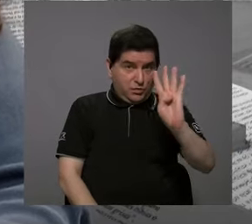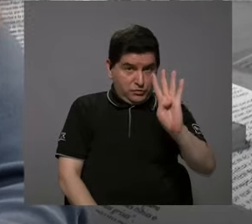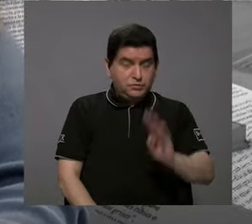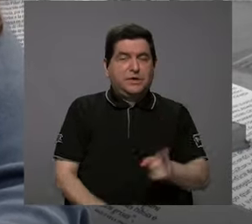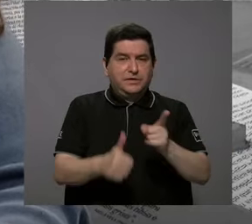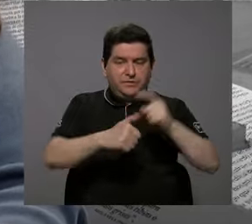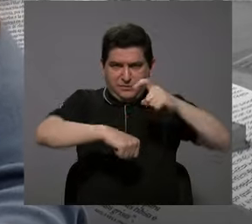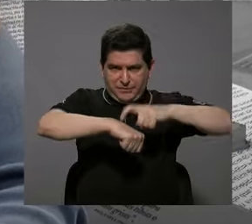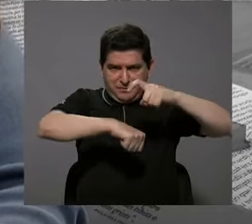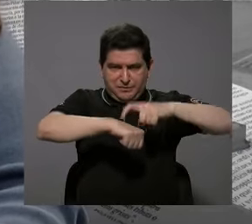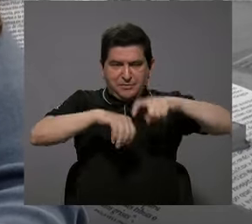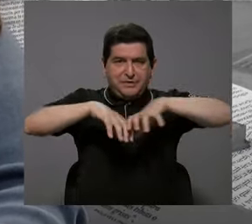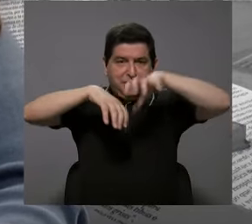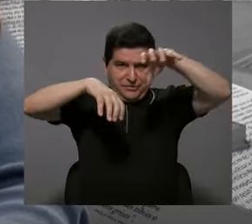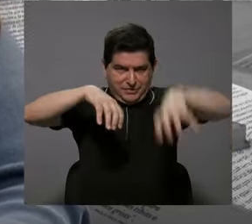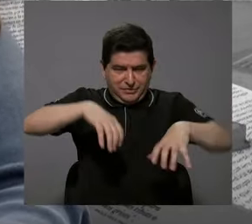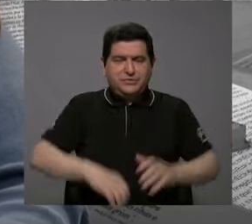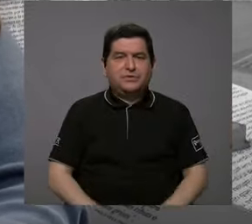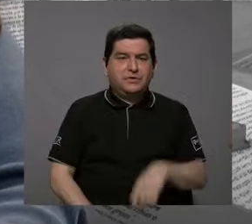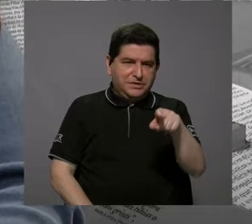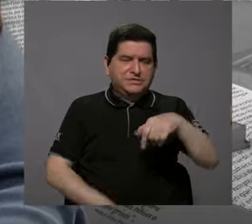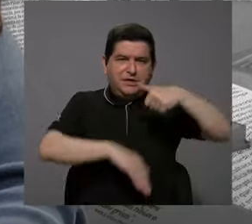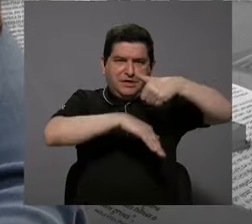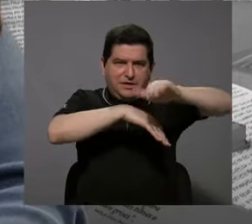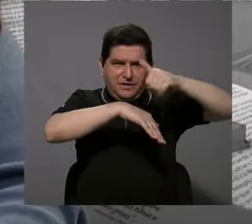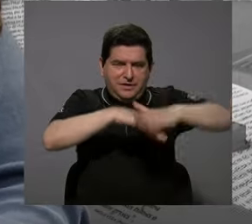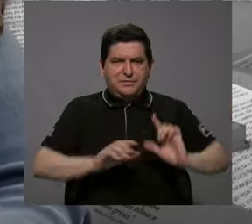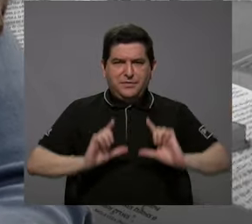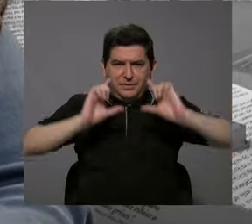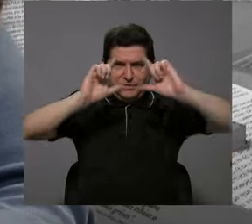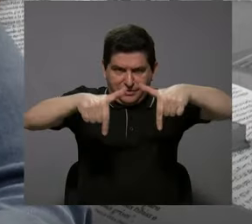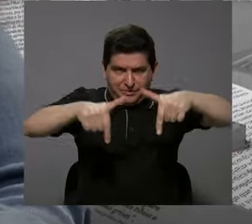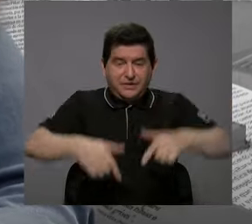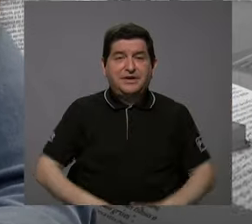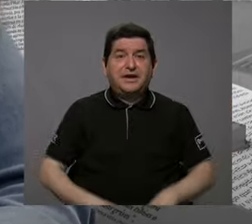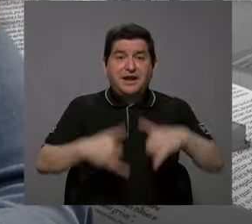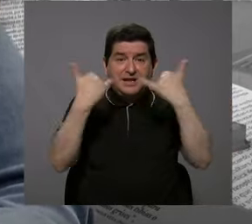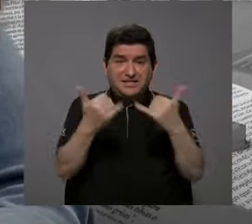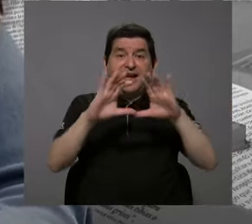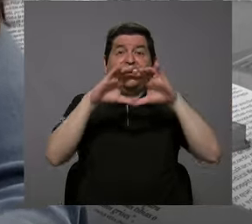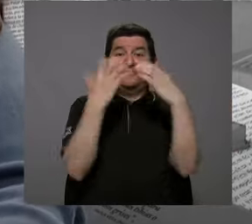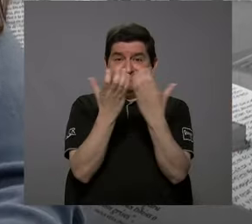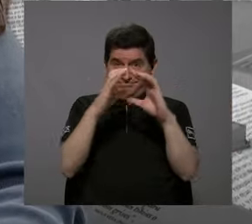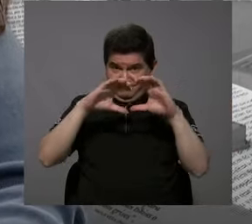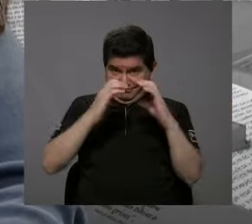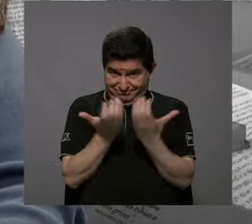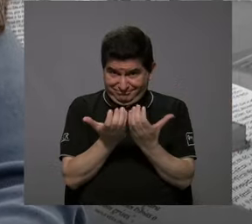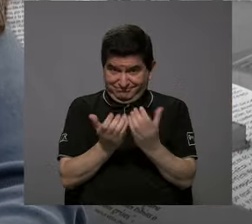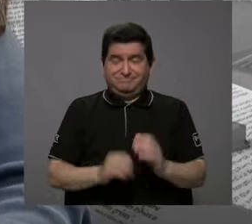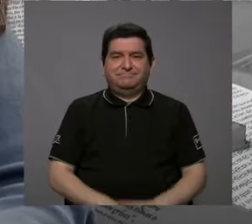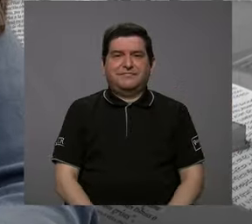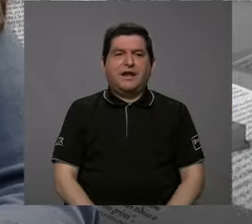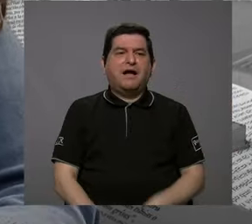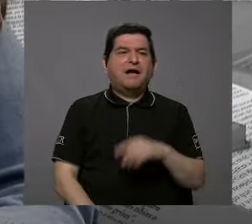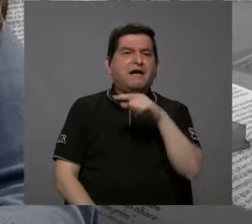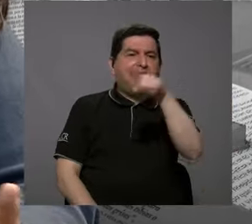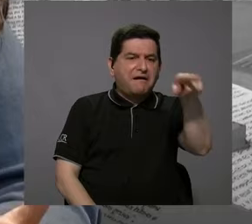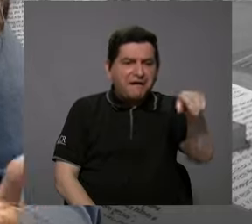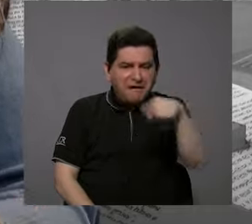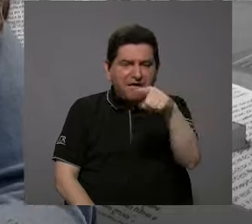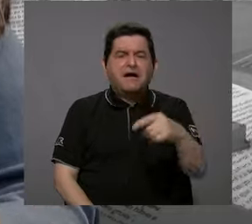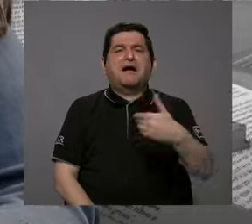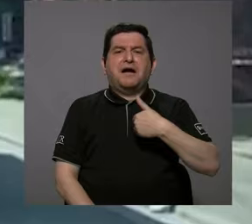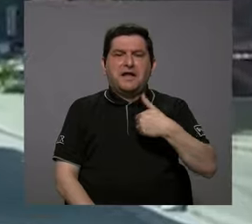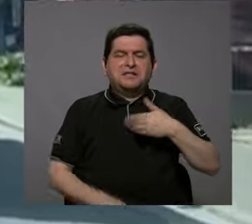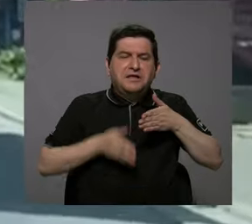en un principio eran solo cuatro cantones los que iban a depositar ahí sus desechos ya clasificados este iban a